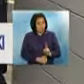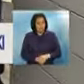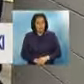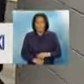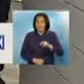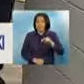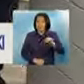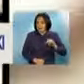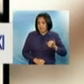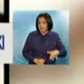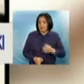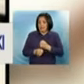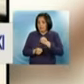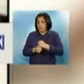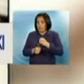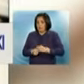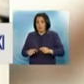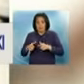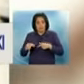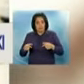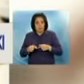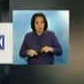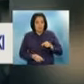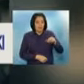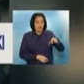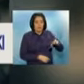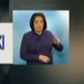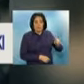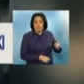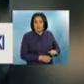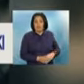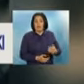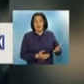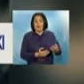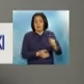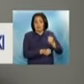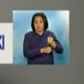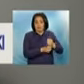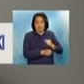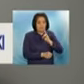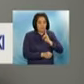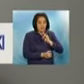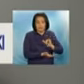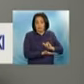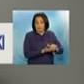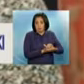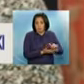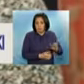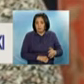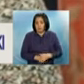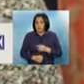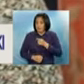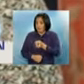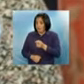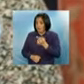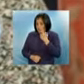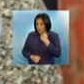Nancy trabajó en Japón, mientras Pedro Pablo lo hacía en Nueva York. Él